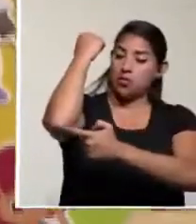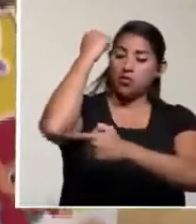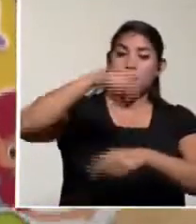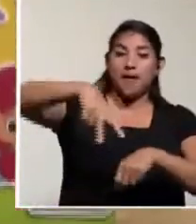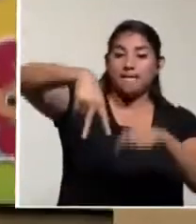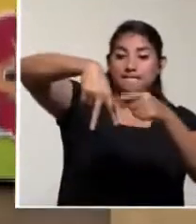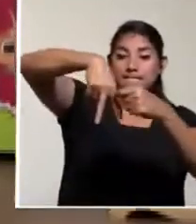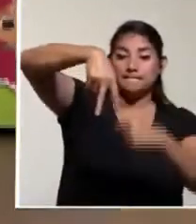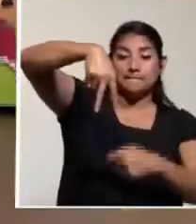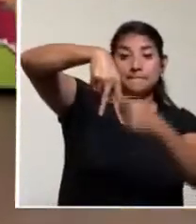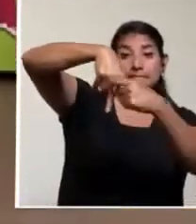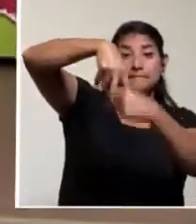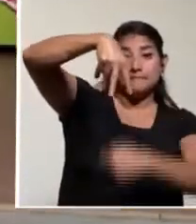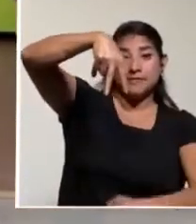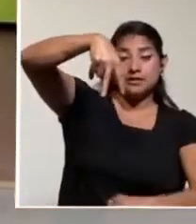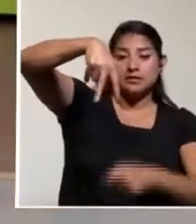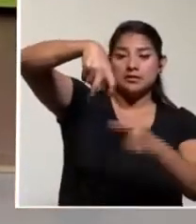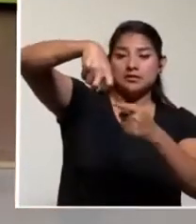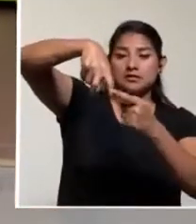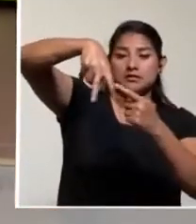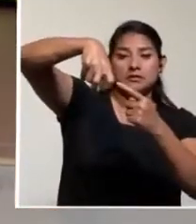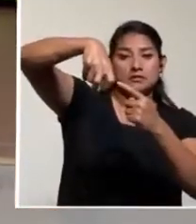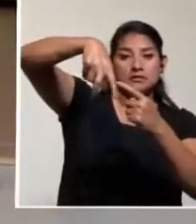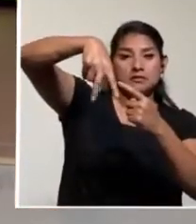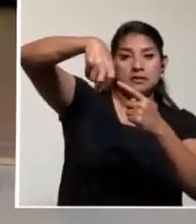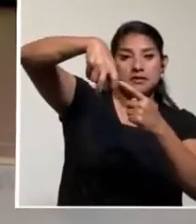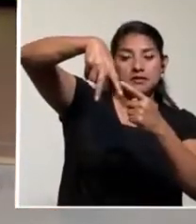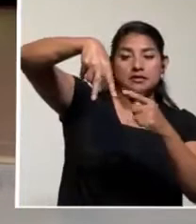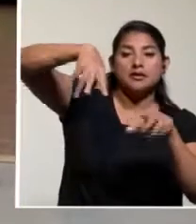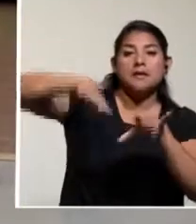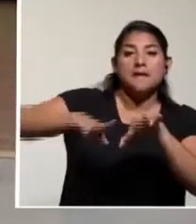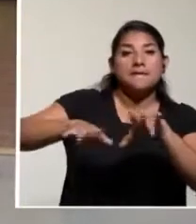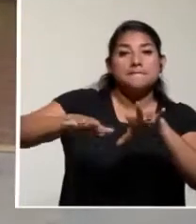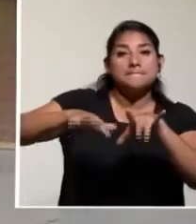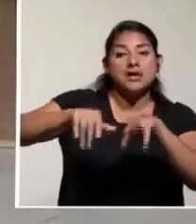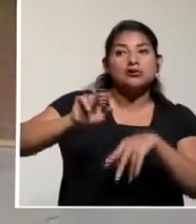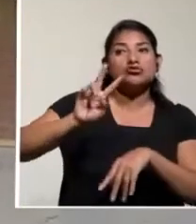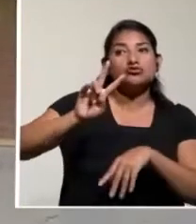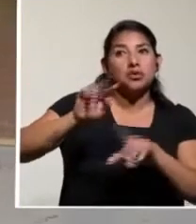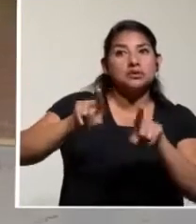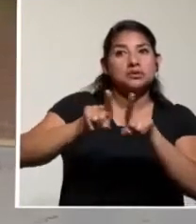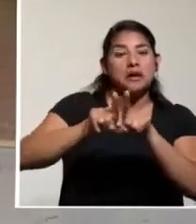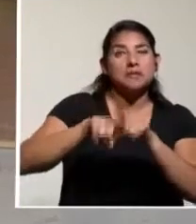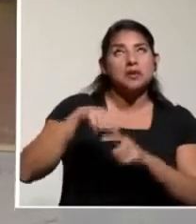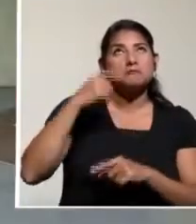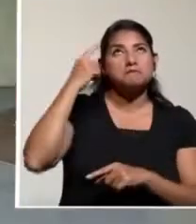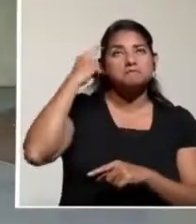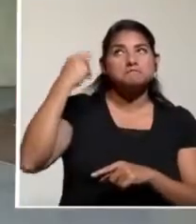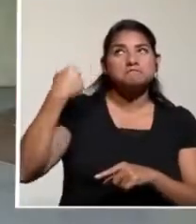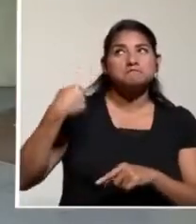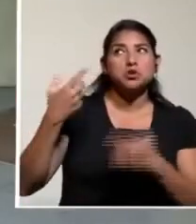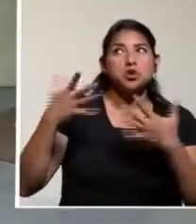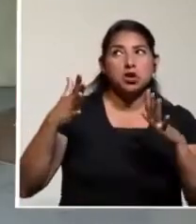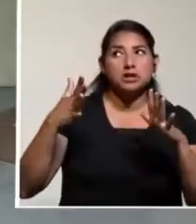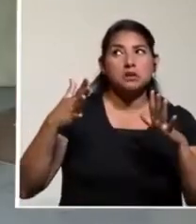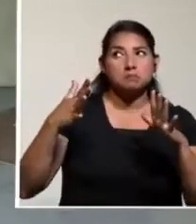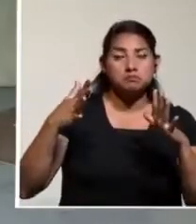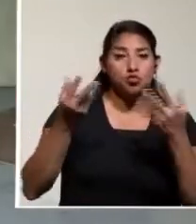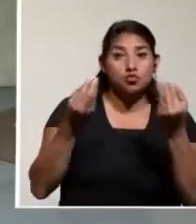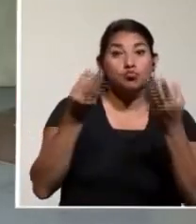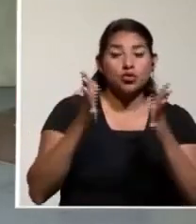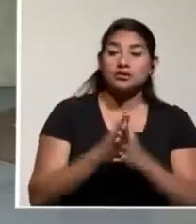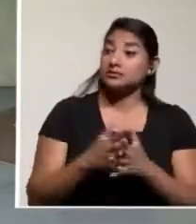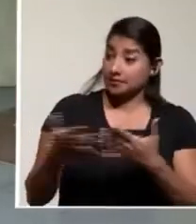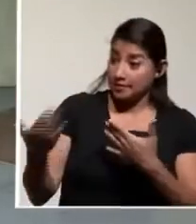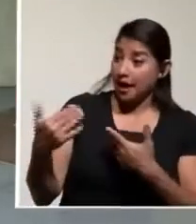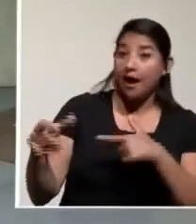piernas, dos rodillas, dos pies también. Creo que hemos repasado muy bien, muchas. Muy bien, ¿sí? Estoy